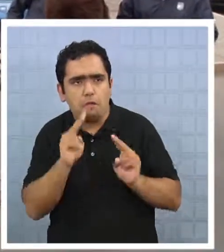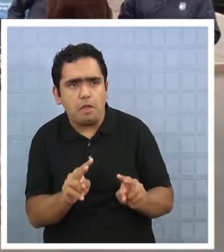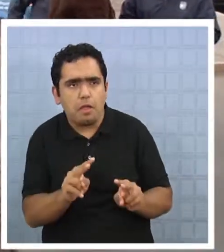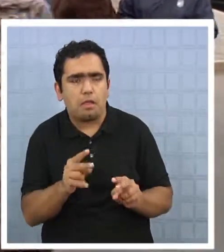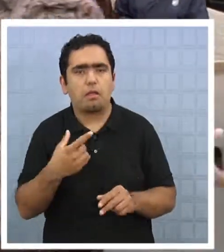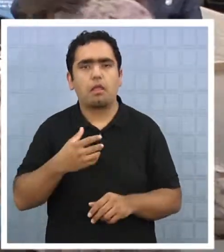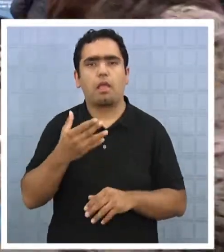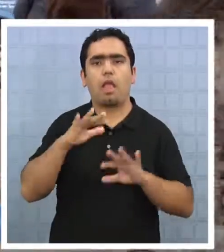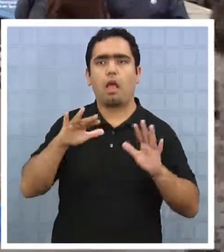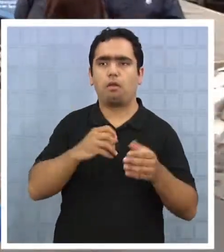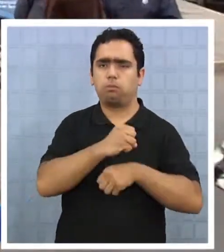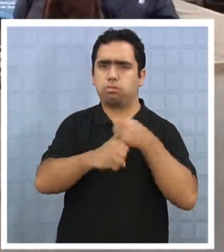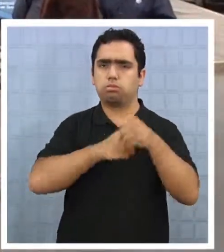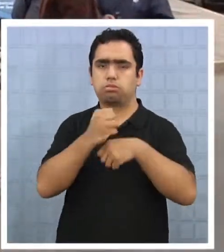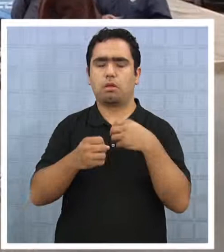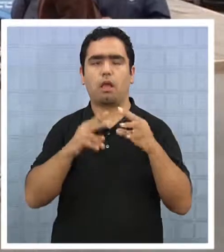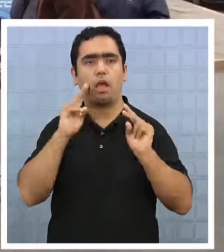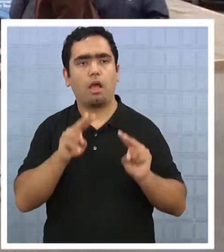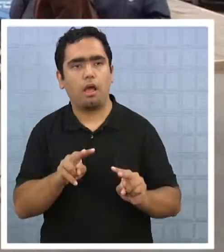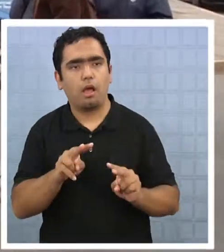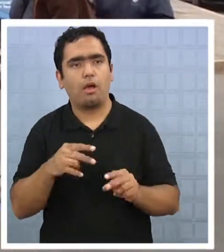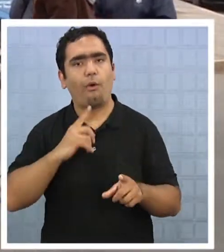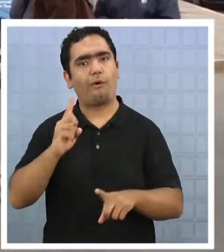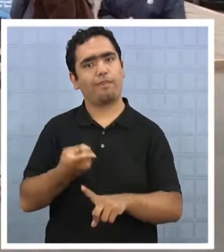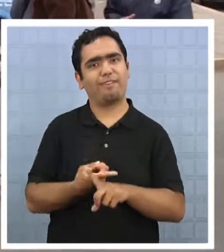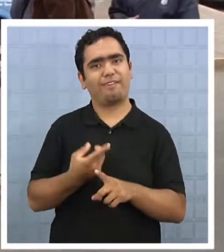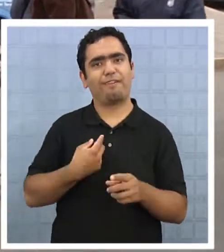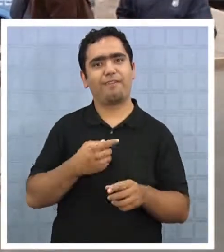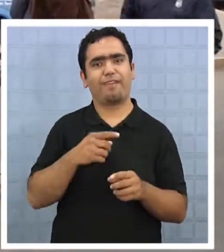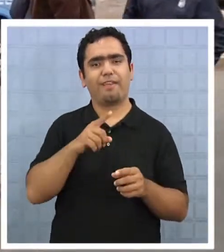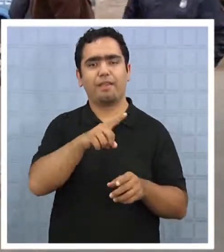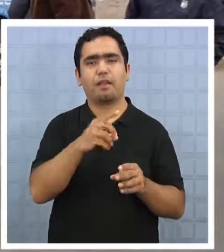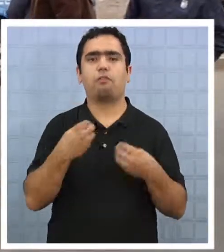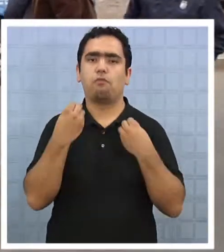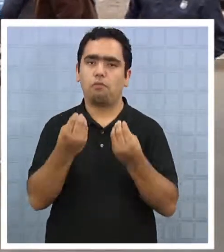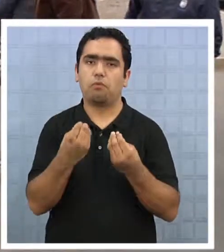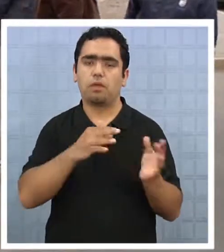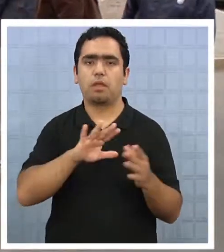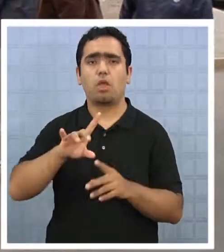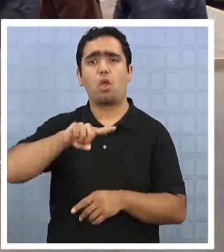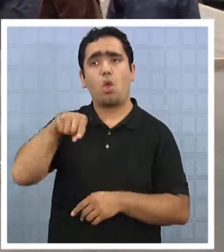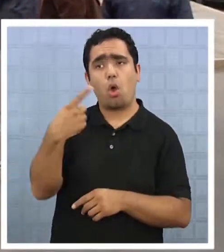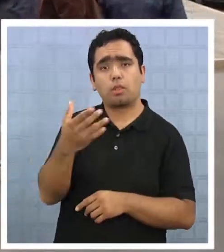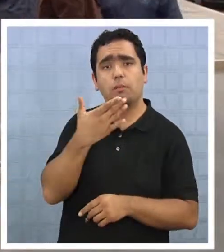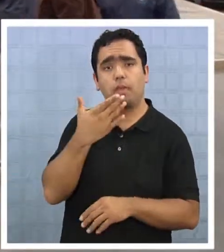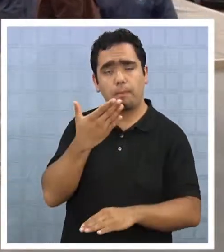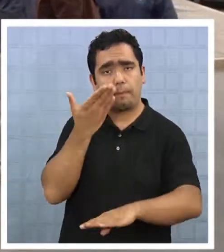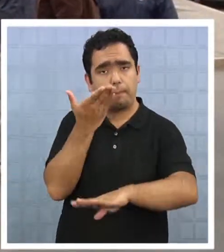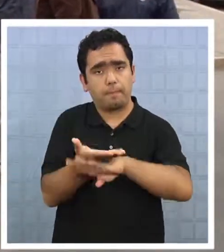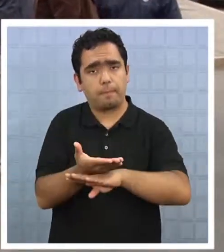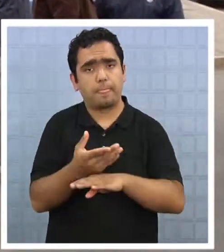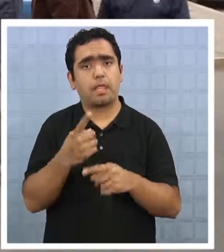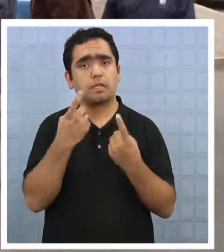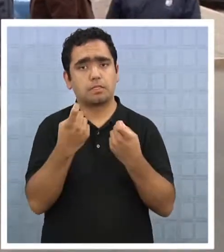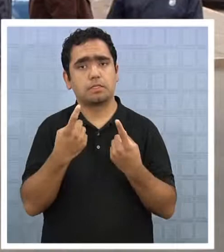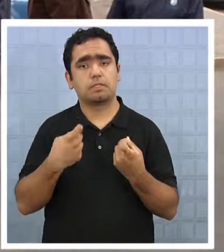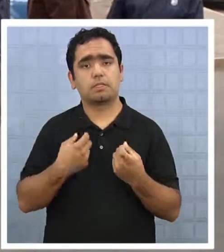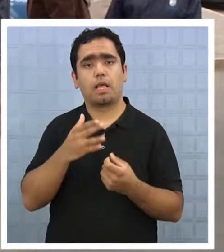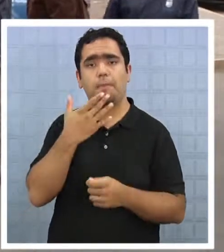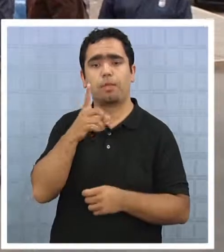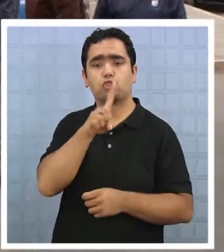chica veíamos esto. Y después de tantos años yo creo que ha sido bueno, yo creo que es una parte de eso. Y la otra que les pedí yo,